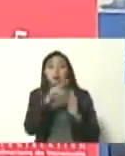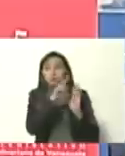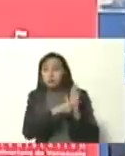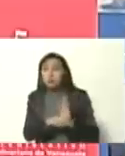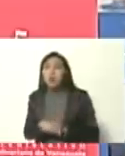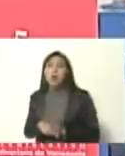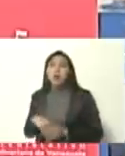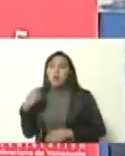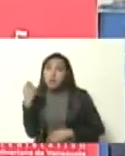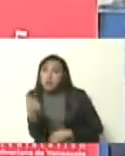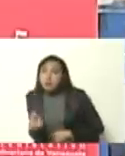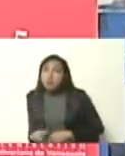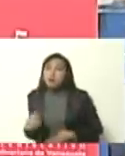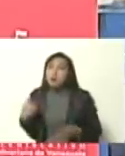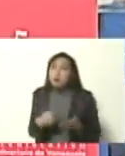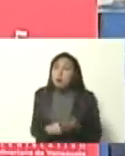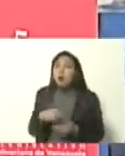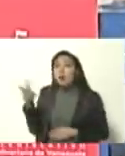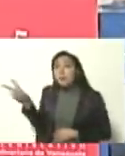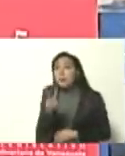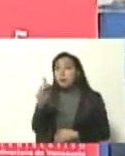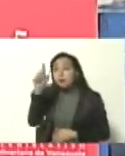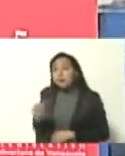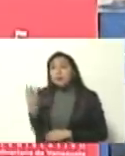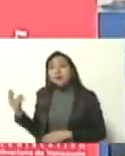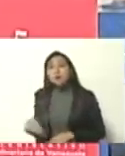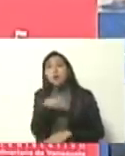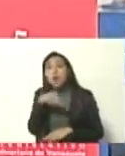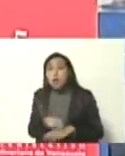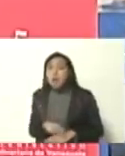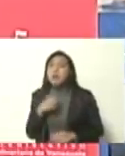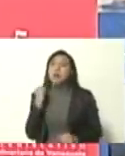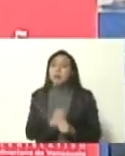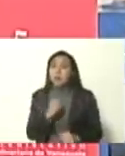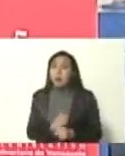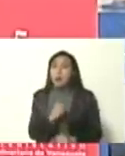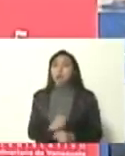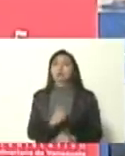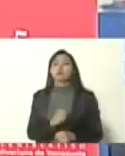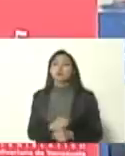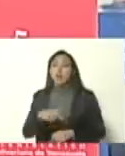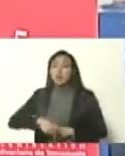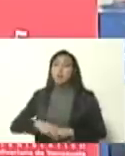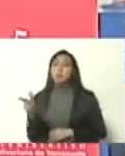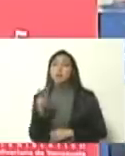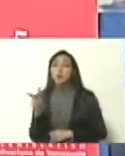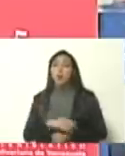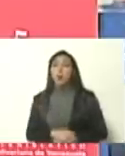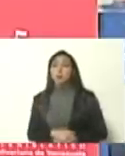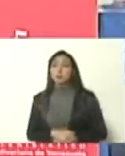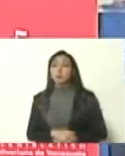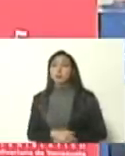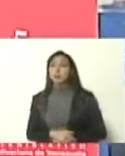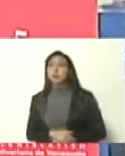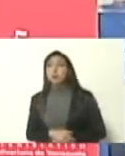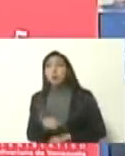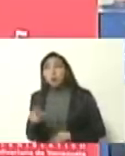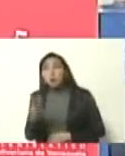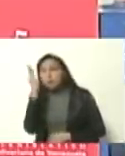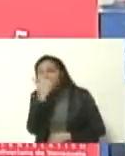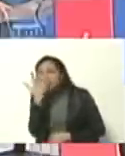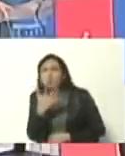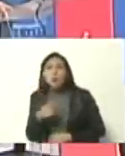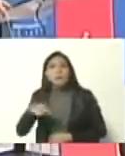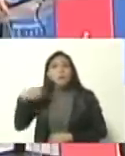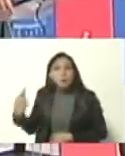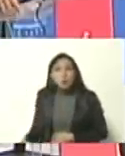venezolano y contra las finanzas de la Asamblea y el funcionamiento de la Asamblea Nacional de Venezuela, pero no tenga usted ninguna duda que el próximo